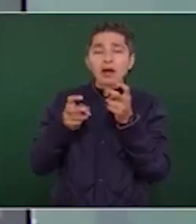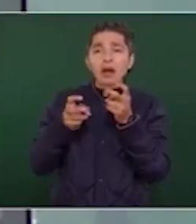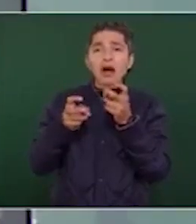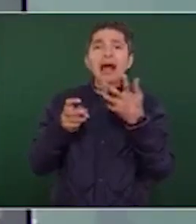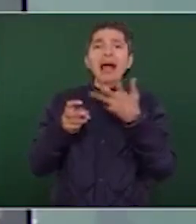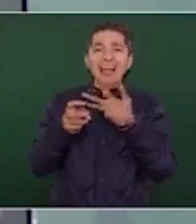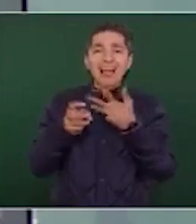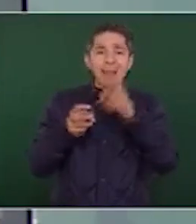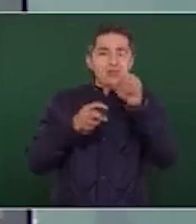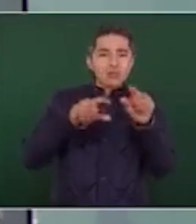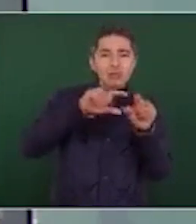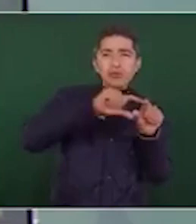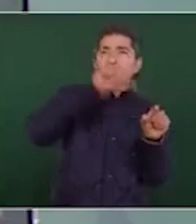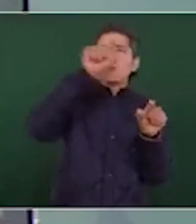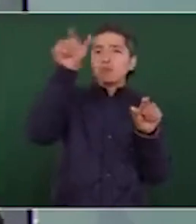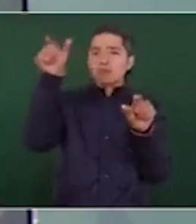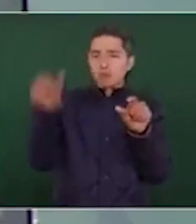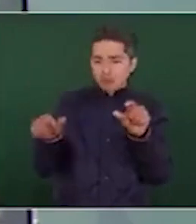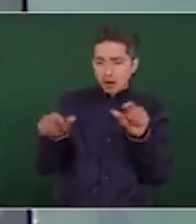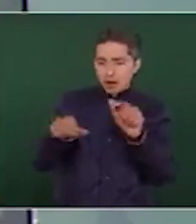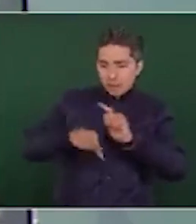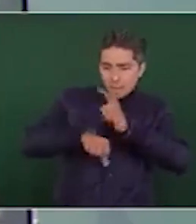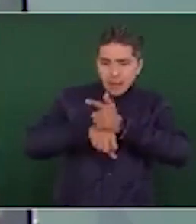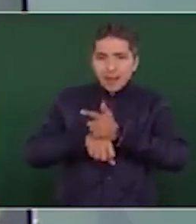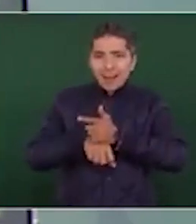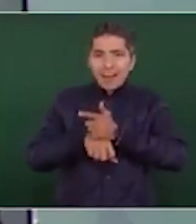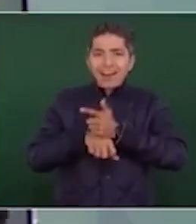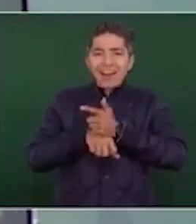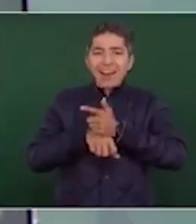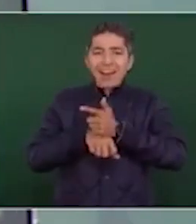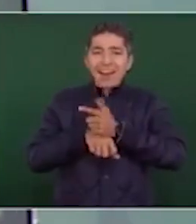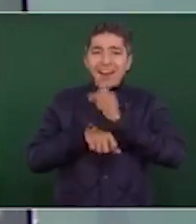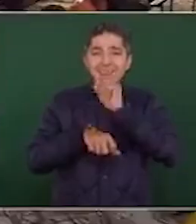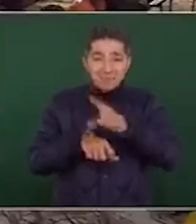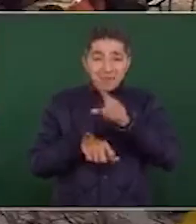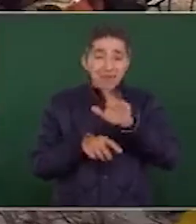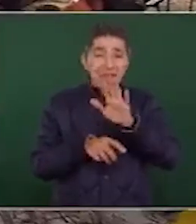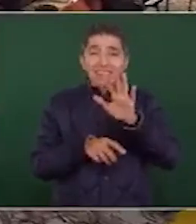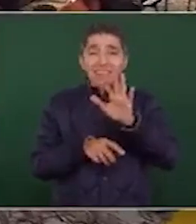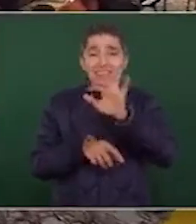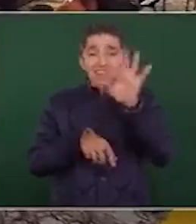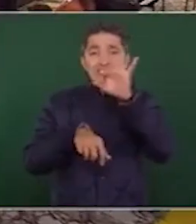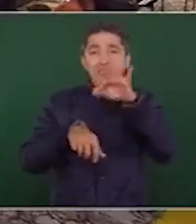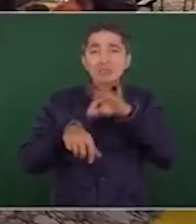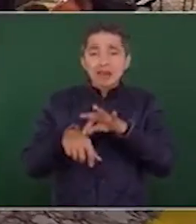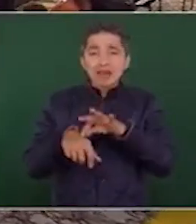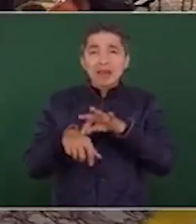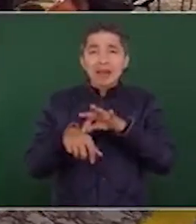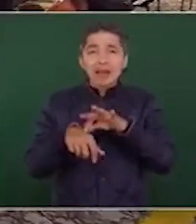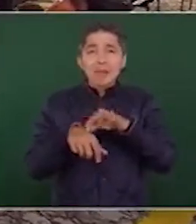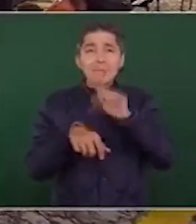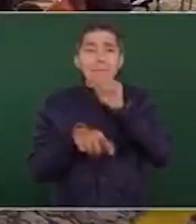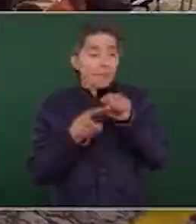sí está a la entrada de Chilpancingo viniendo de Tisla